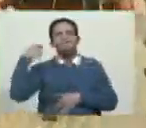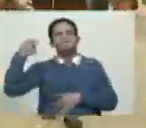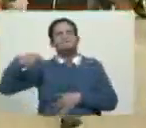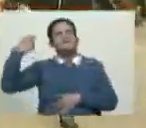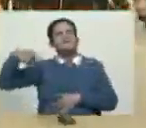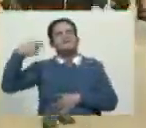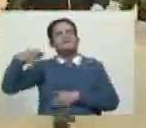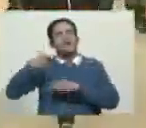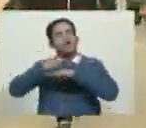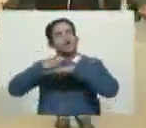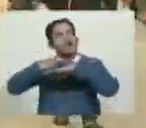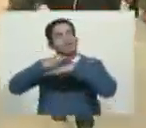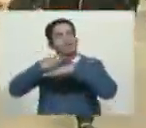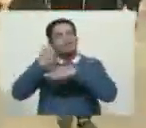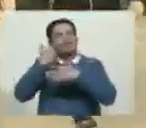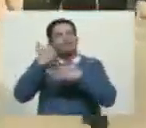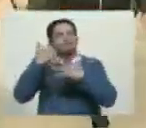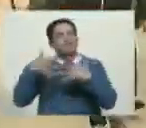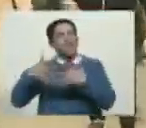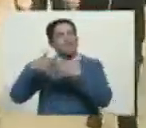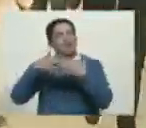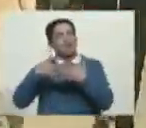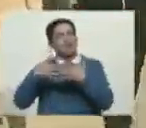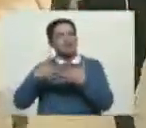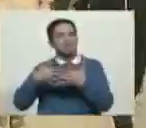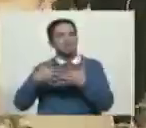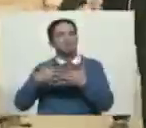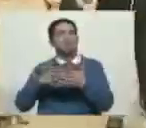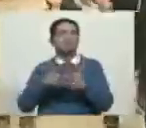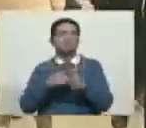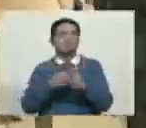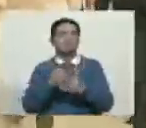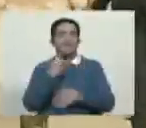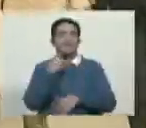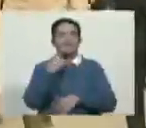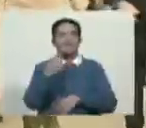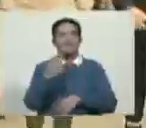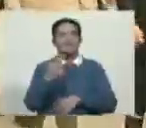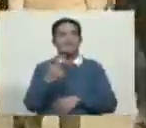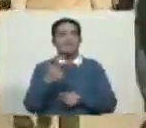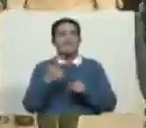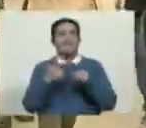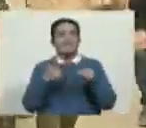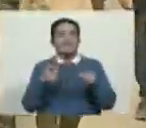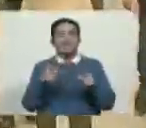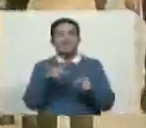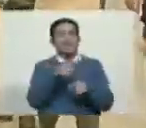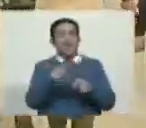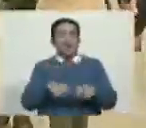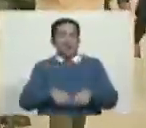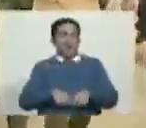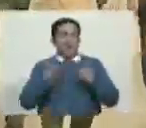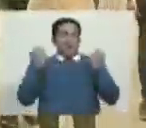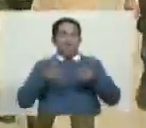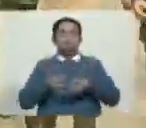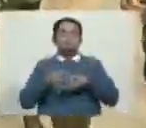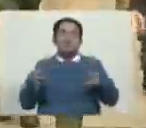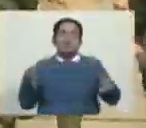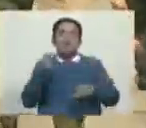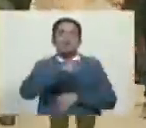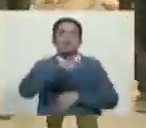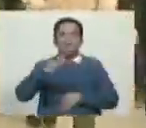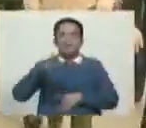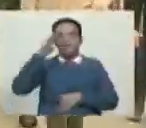gobierno estadounidense, y que en ese contexto ha dicho que no quebrarán la moral de los soldados de la Fuerza